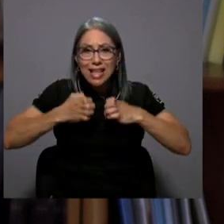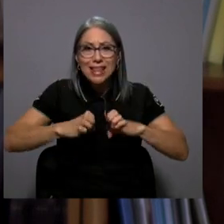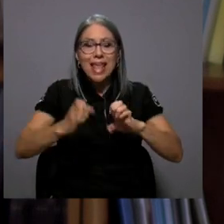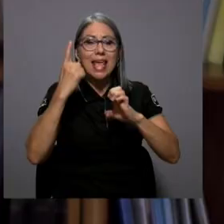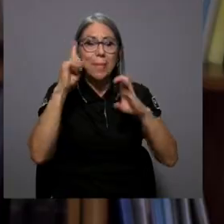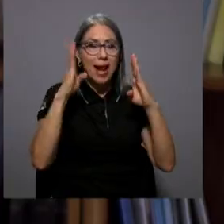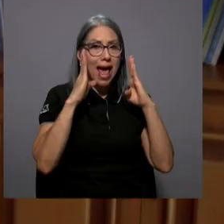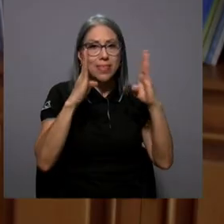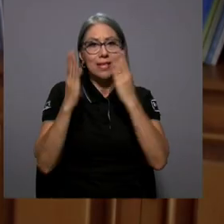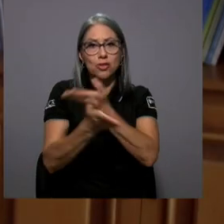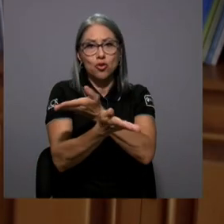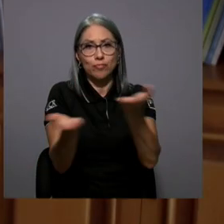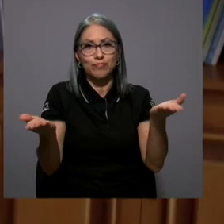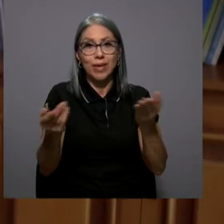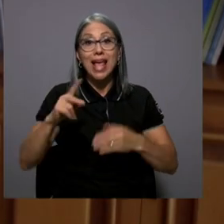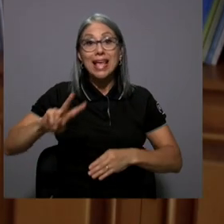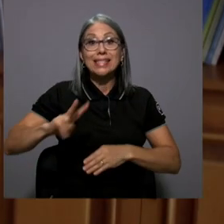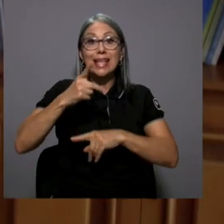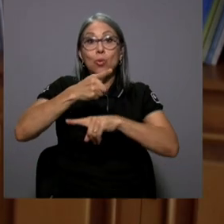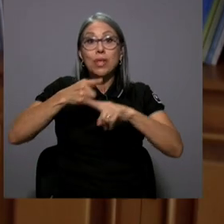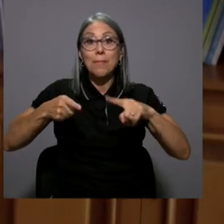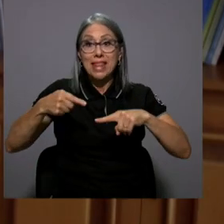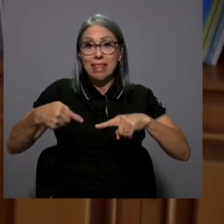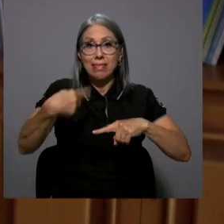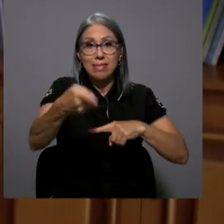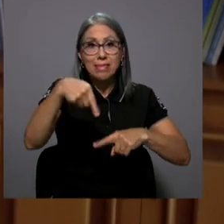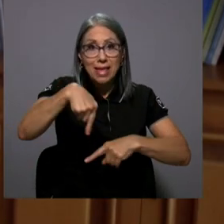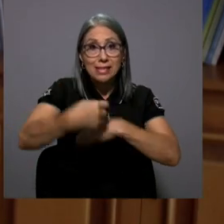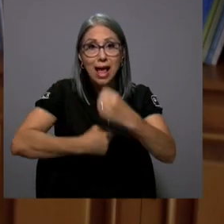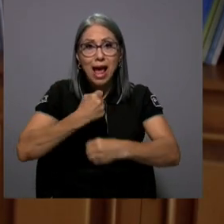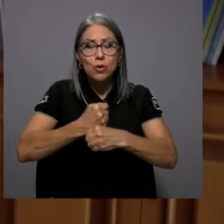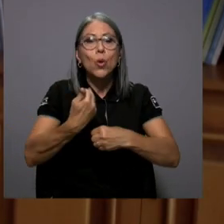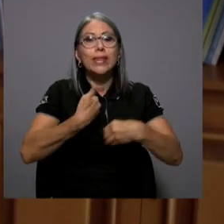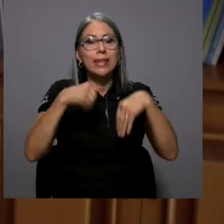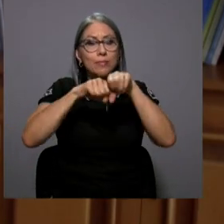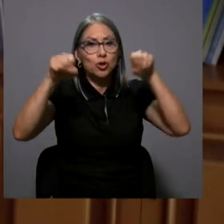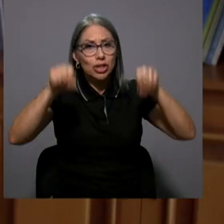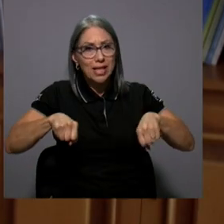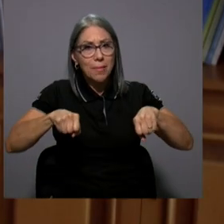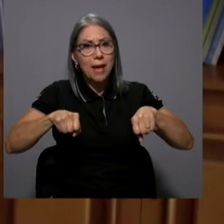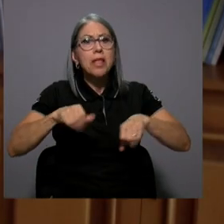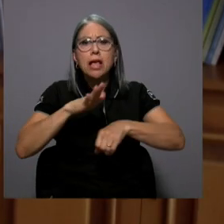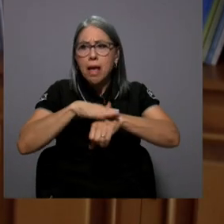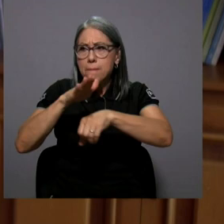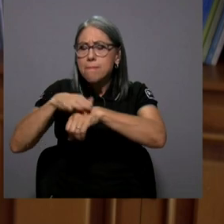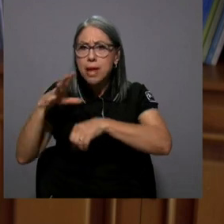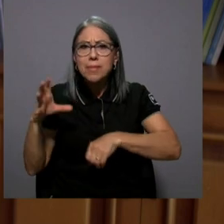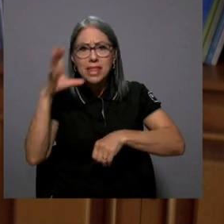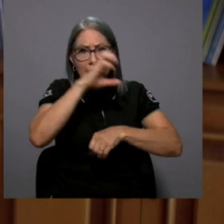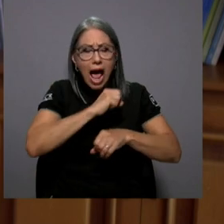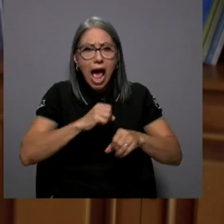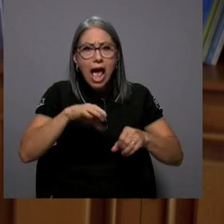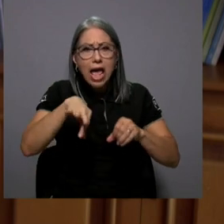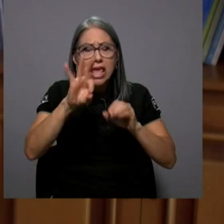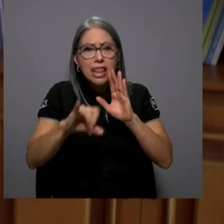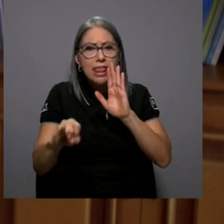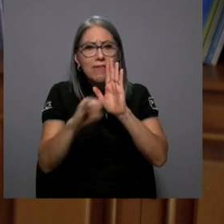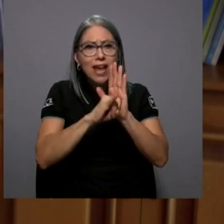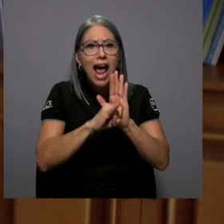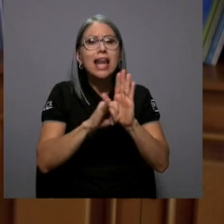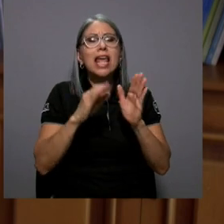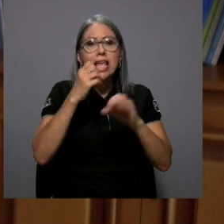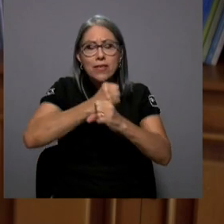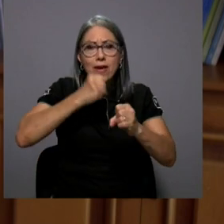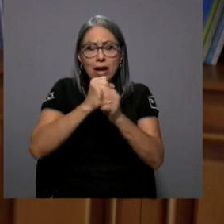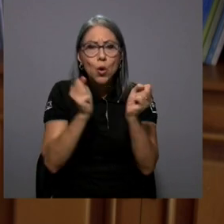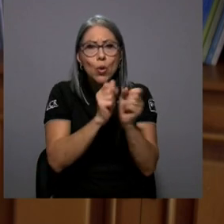estrategia para la atención. Durante la segunda mitad de este año, tendremos un sistema que permitirá identificar y gestionar los tipos de